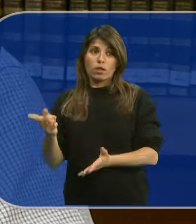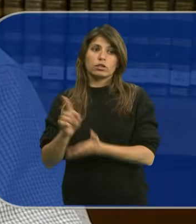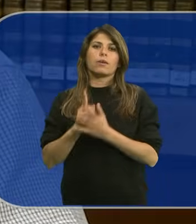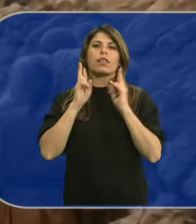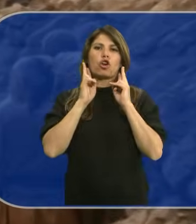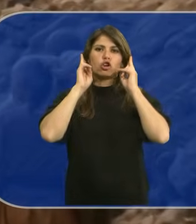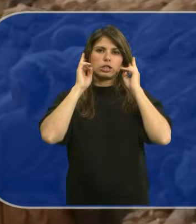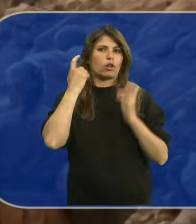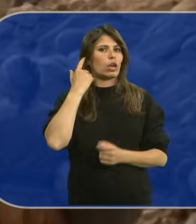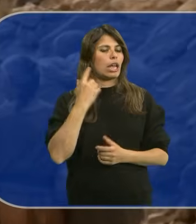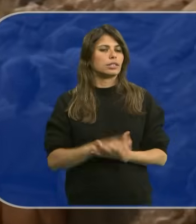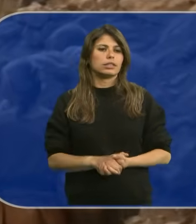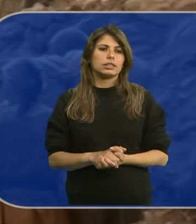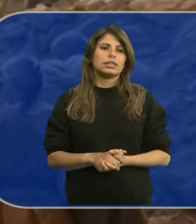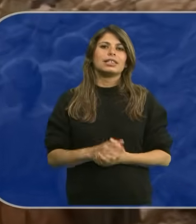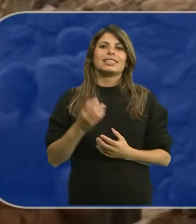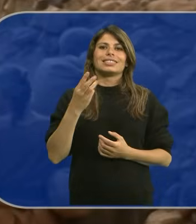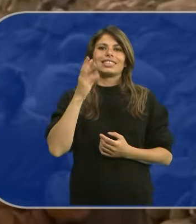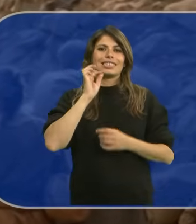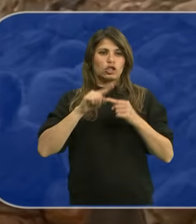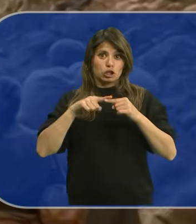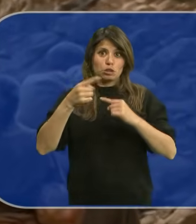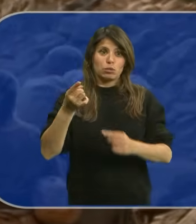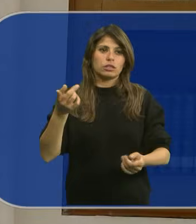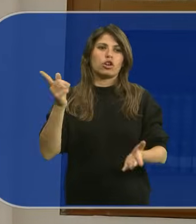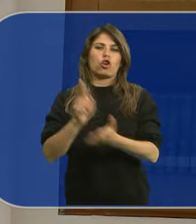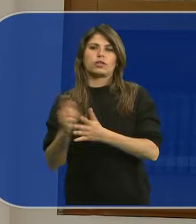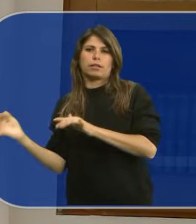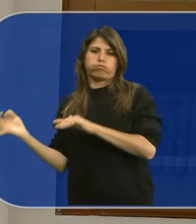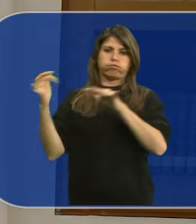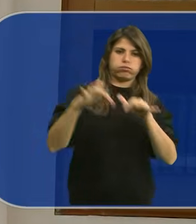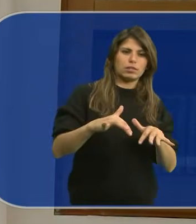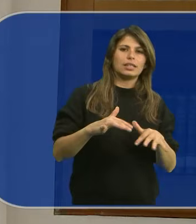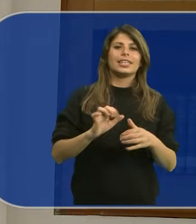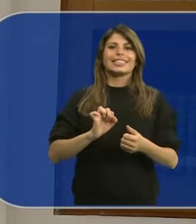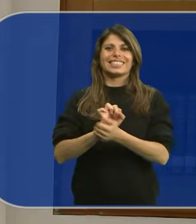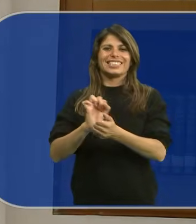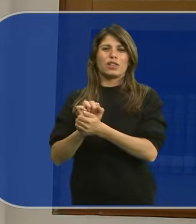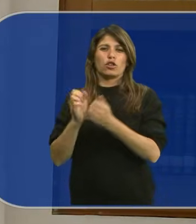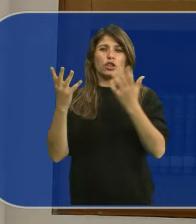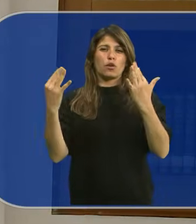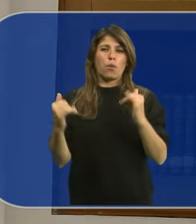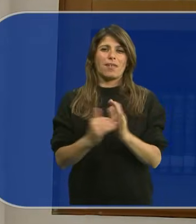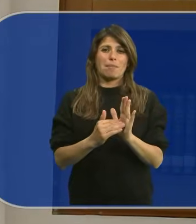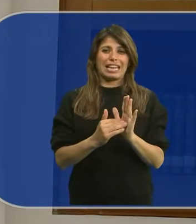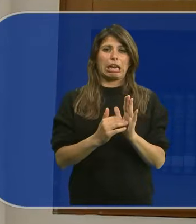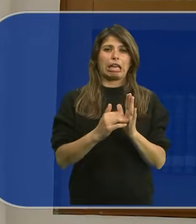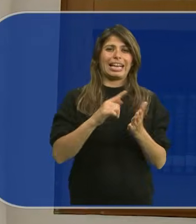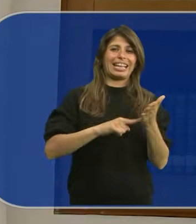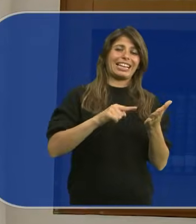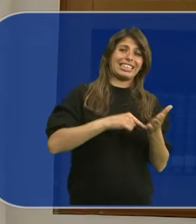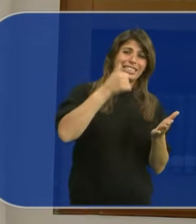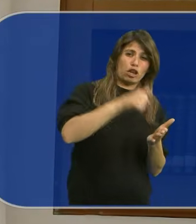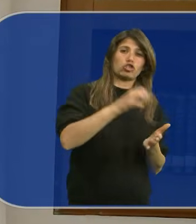les corten las orejas. 3 siglos después se produce la Gran Redada. La detención de 9.000 gitanos y gitanas,